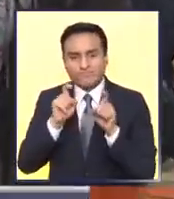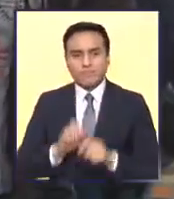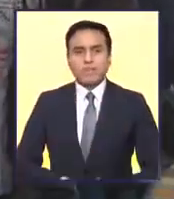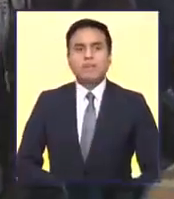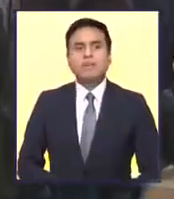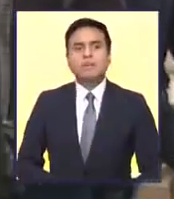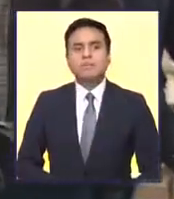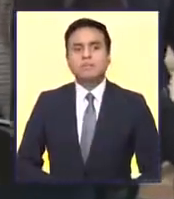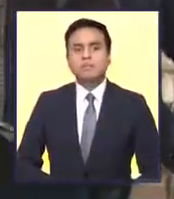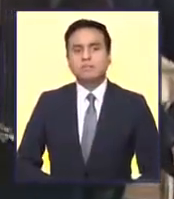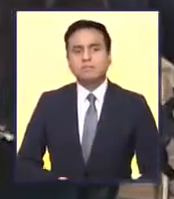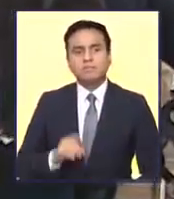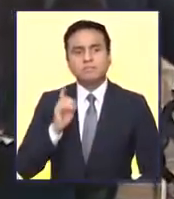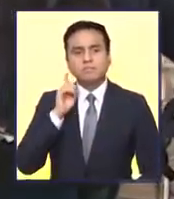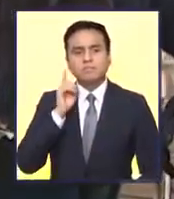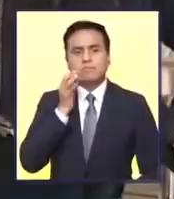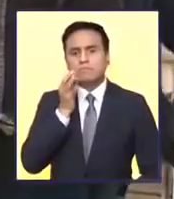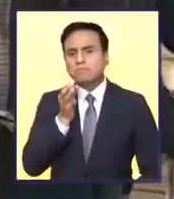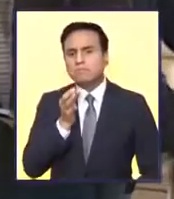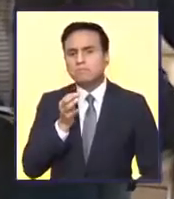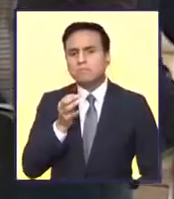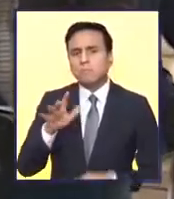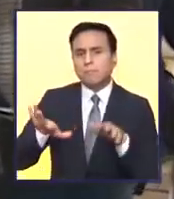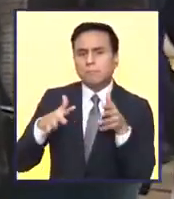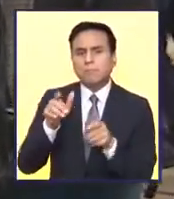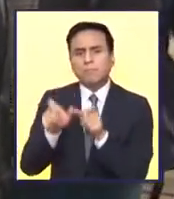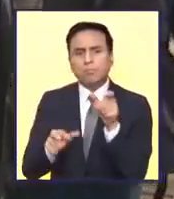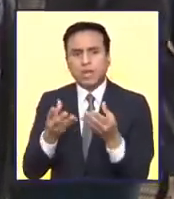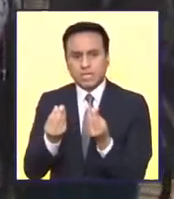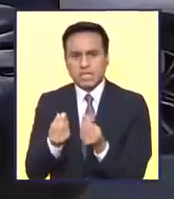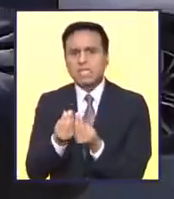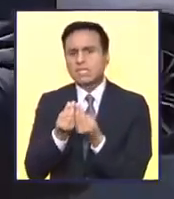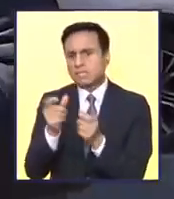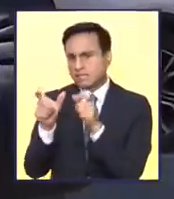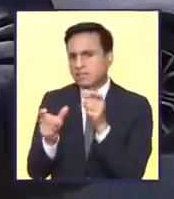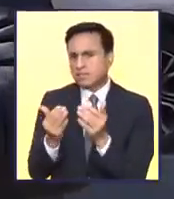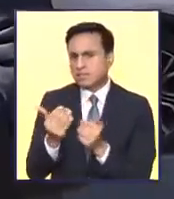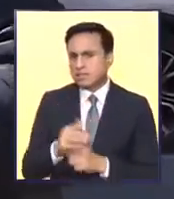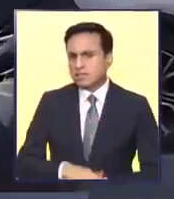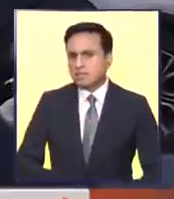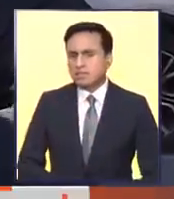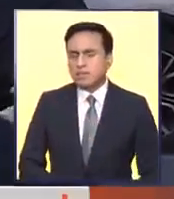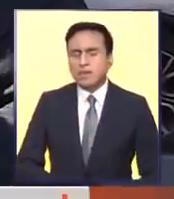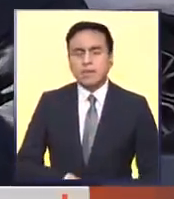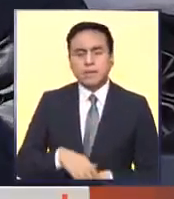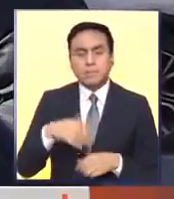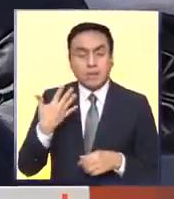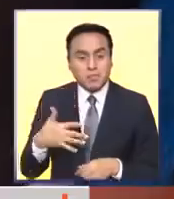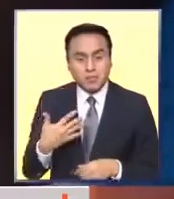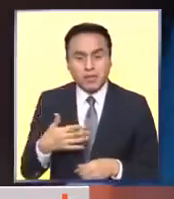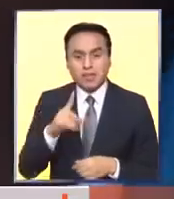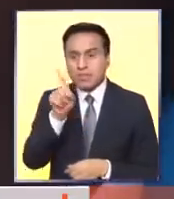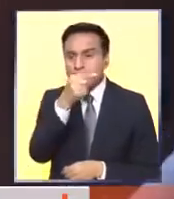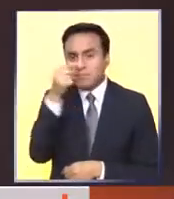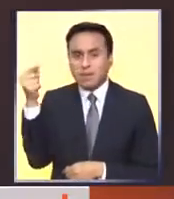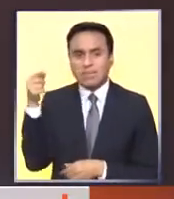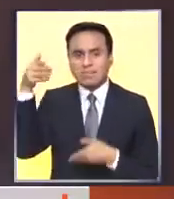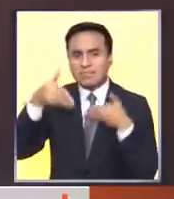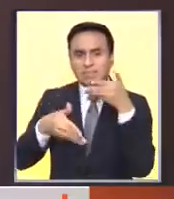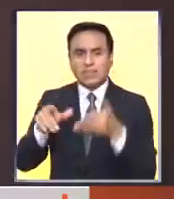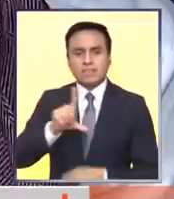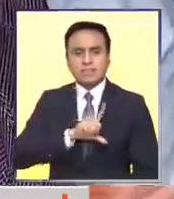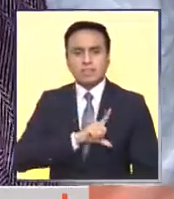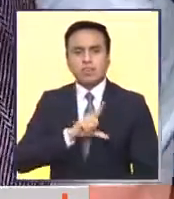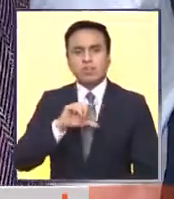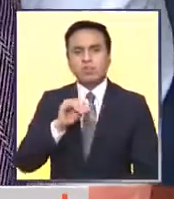hacer antes, parece que hay mucha gente que necesita hacerlo. Por eso la premura. Hace una semana asisten al Liceo José